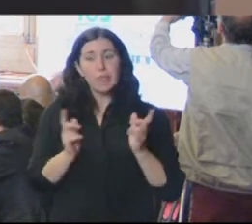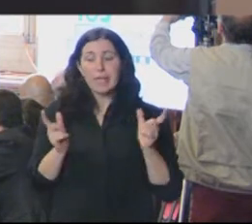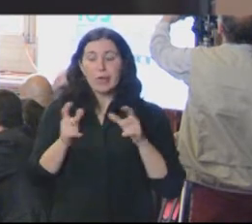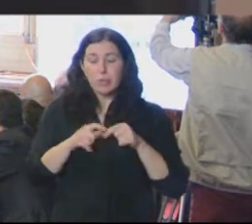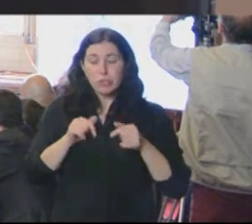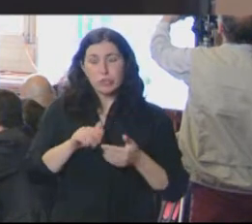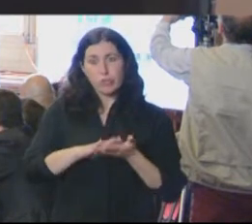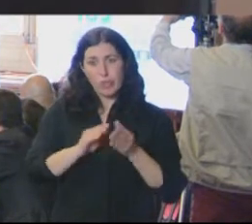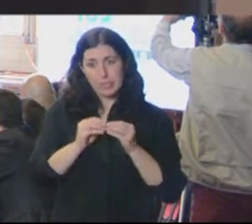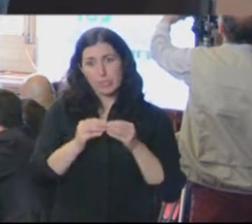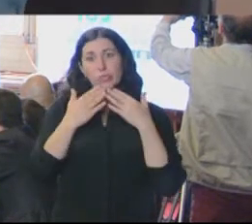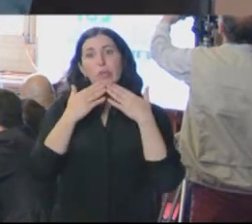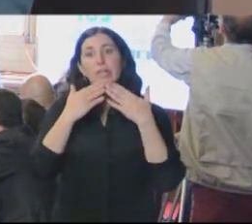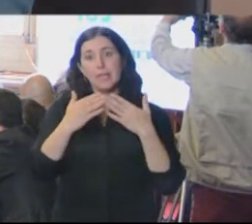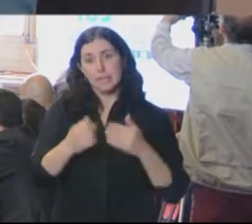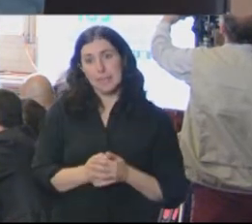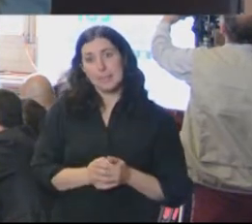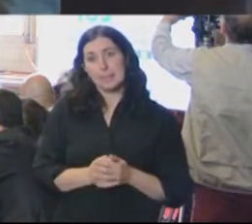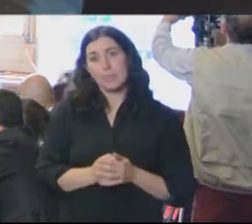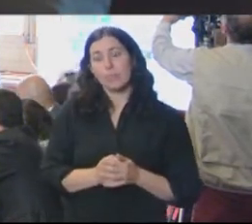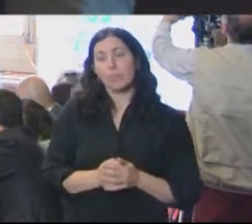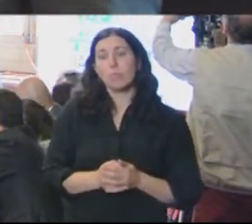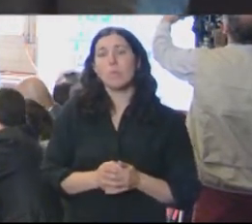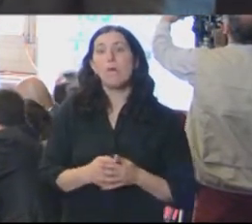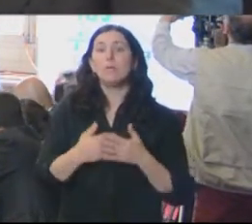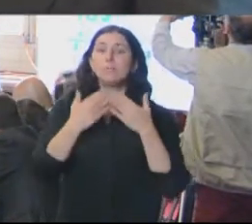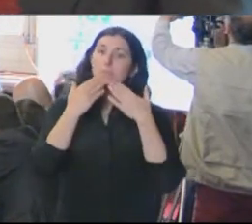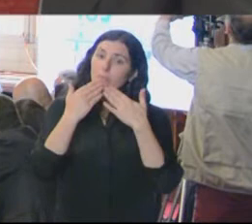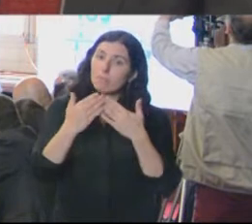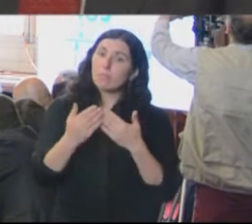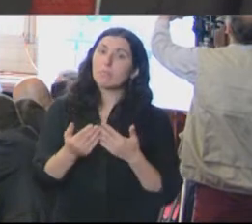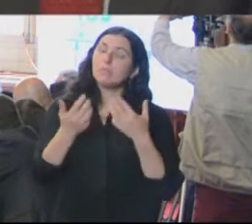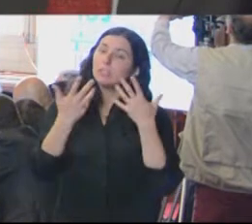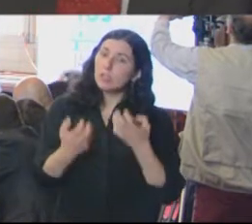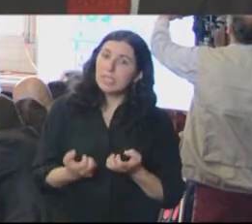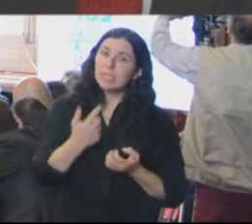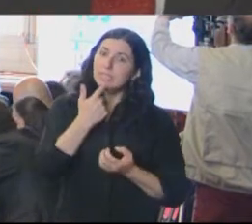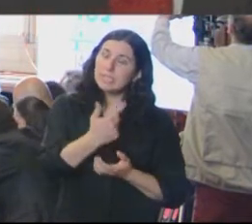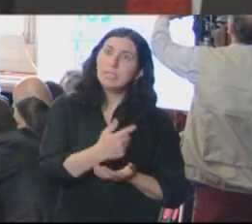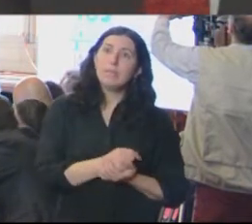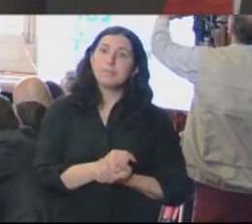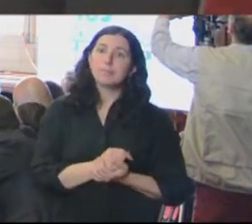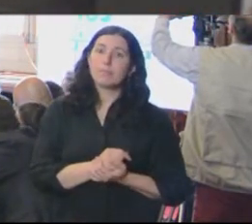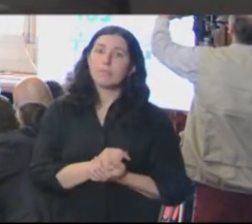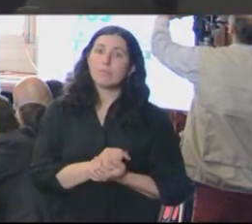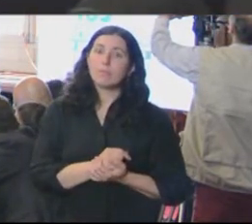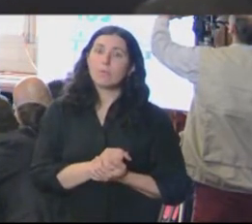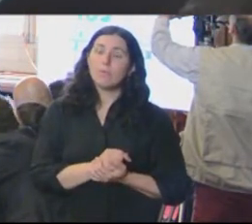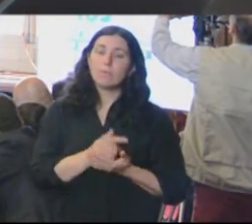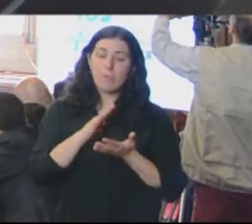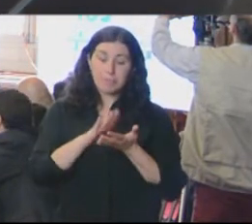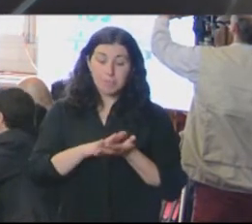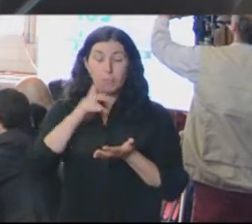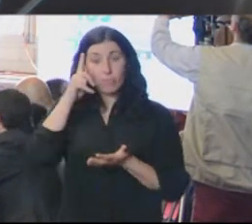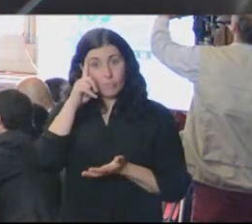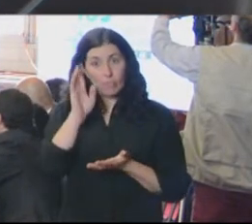particular. Muchas gracias. Gracias, comisionado. Yo quisiera, en el enfoque de lo que